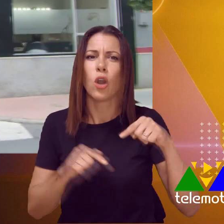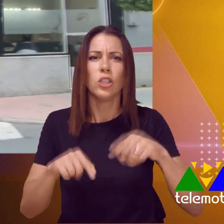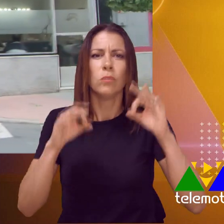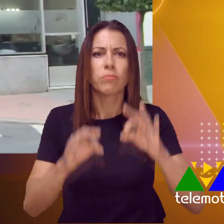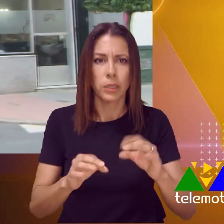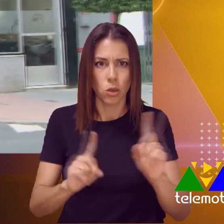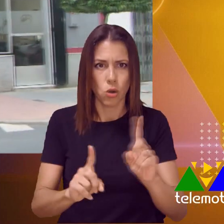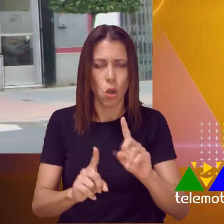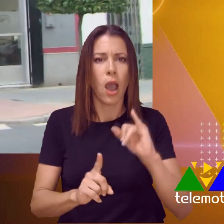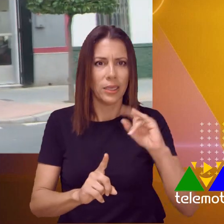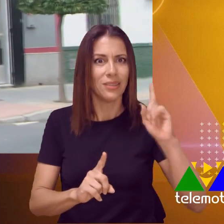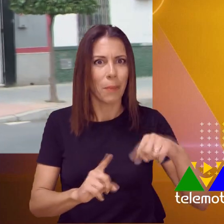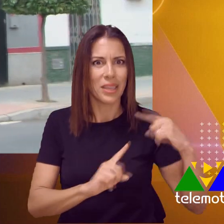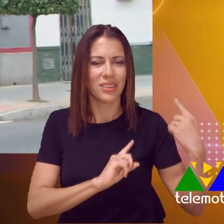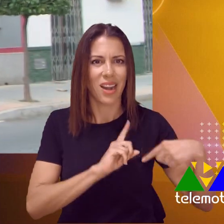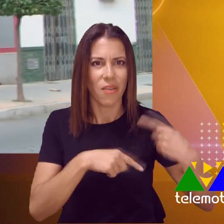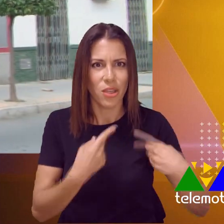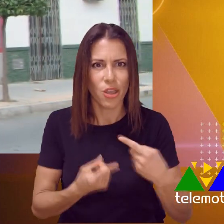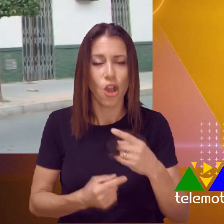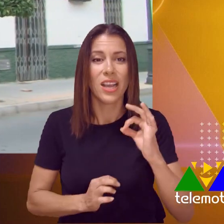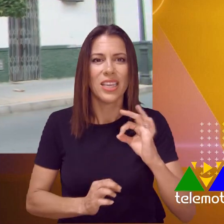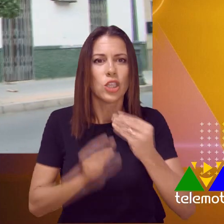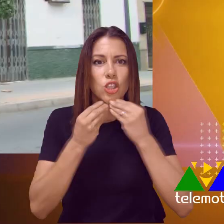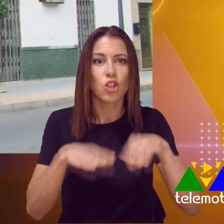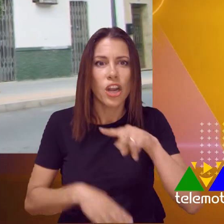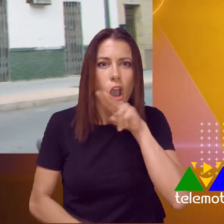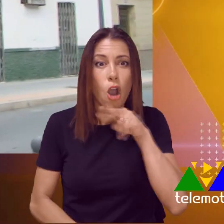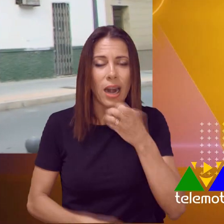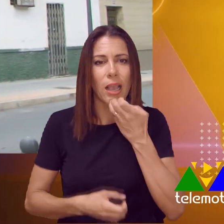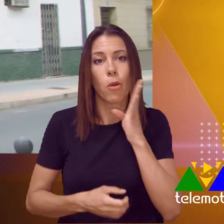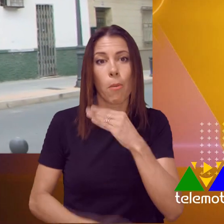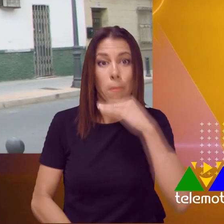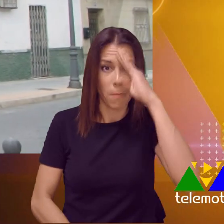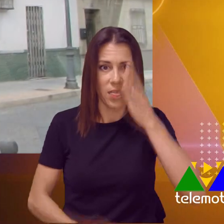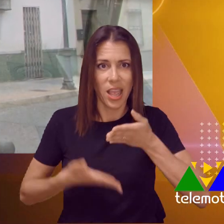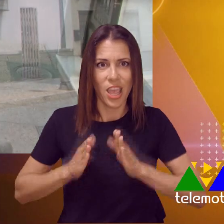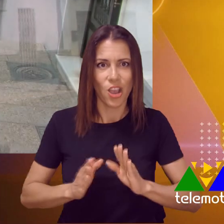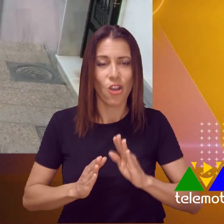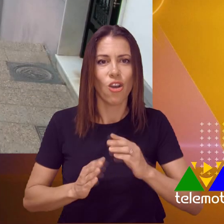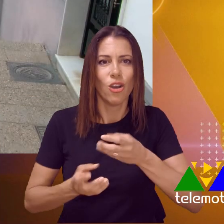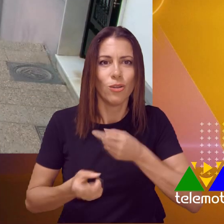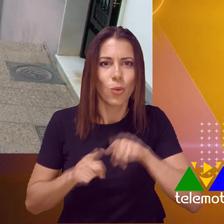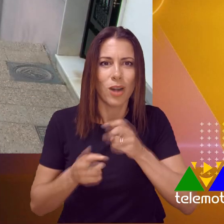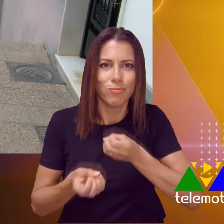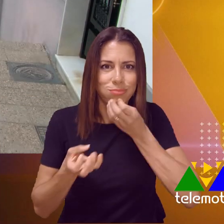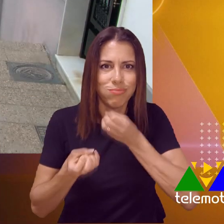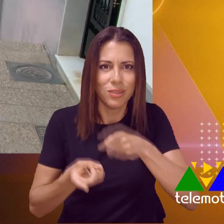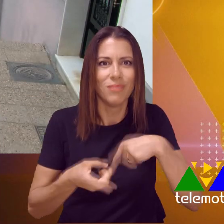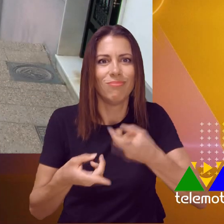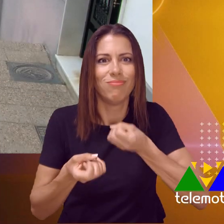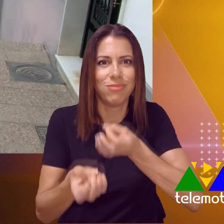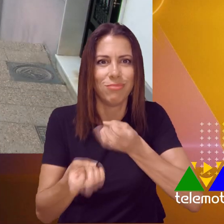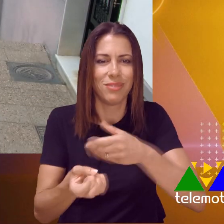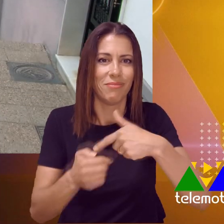hay una parte de las tradiciones de la historia oral que se cuentan de padre a hijo, Y todos los que del Motril, que vivimos otro